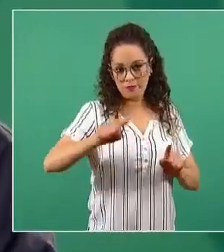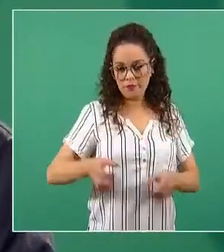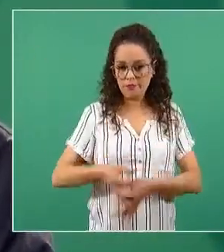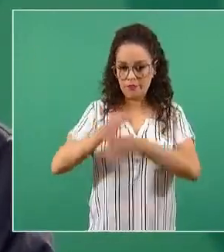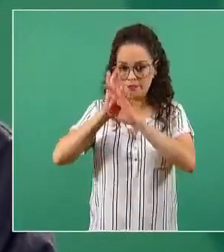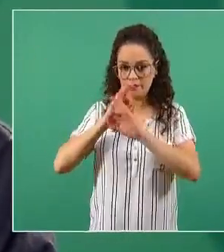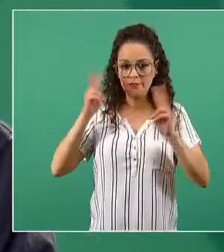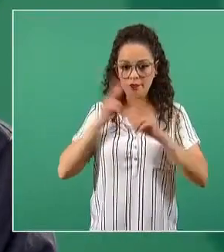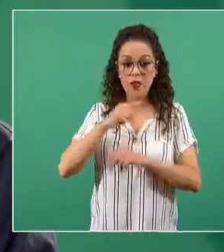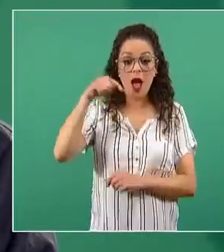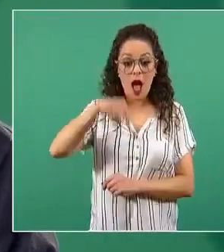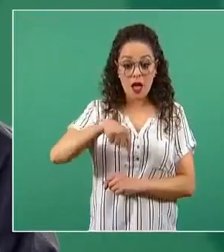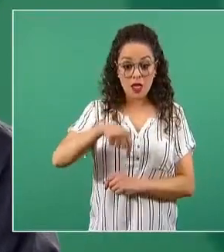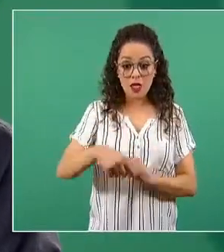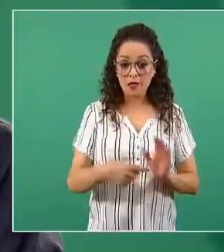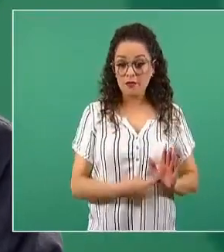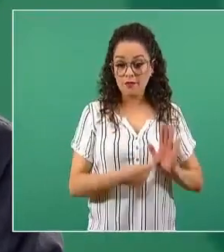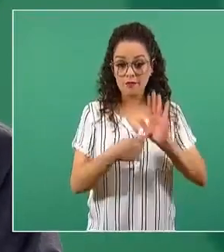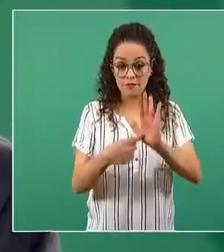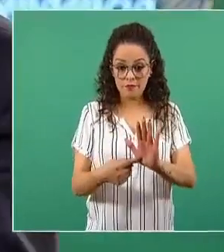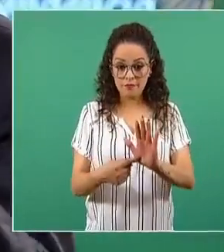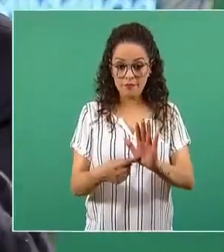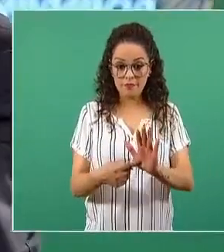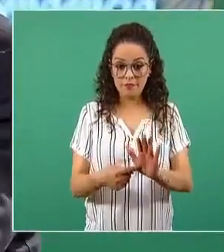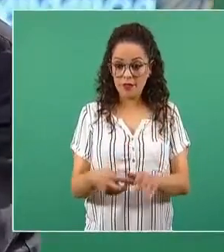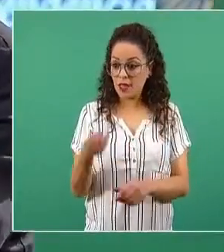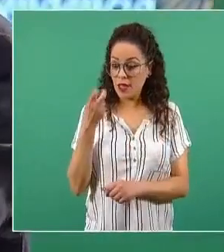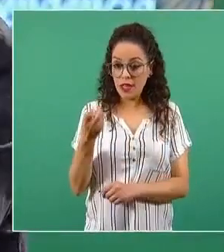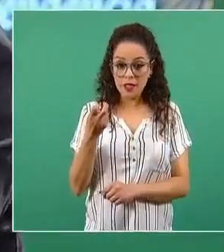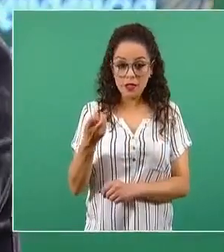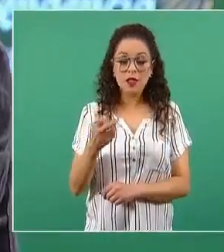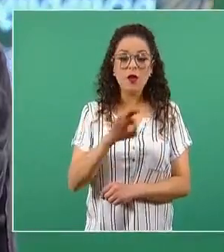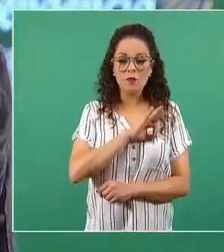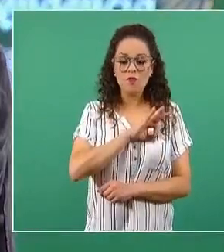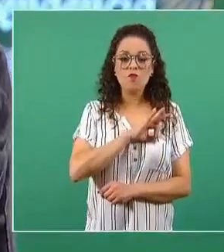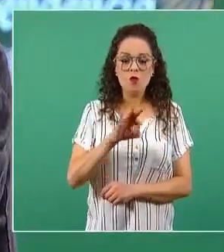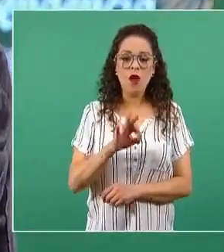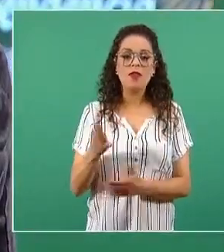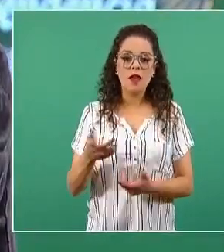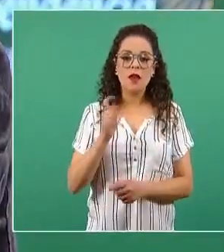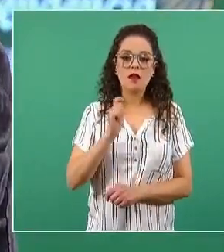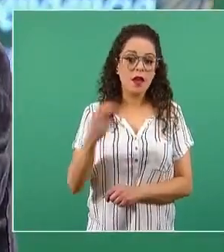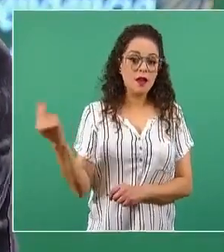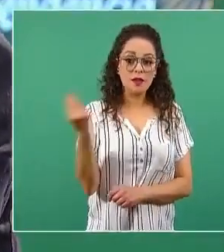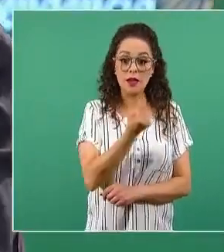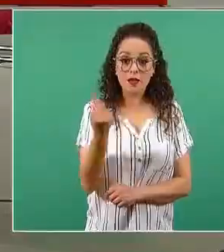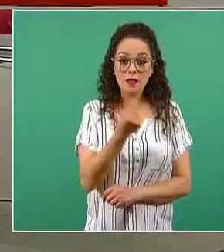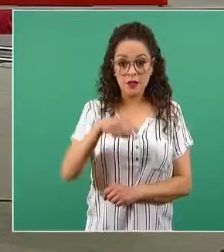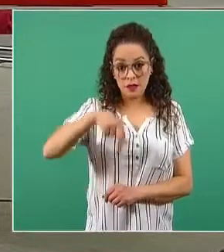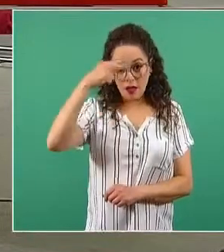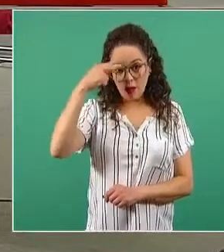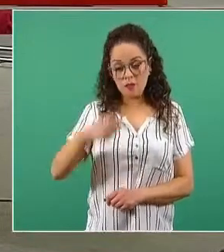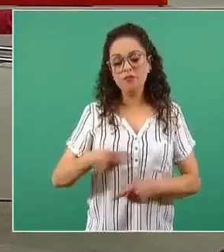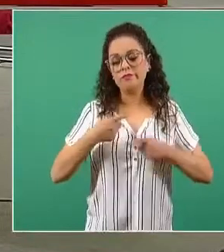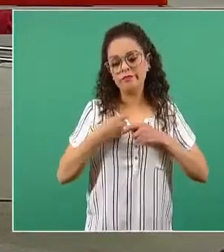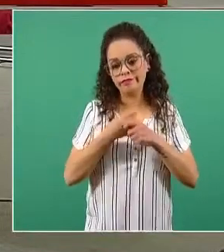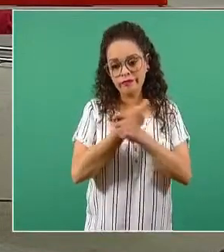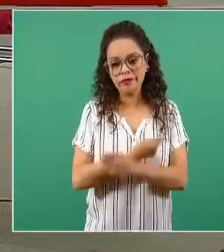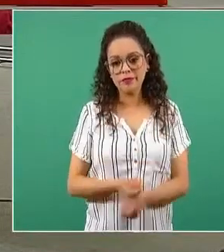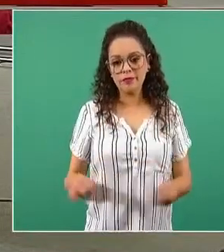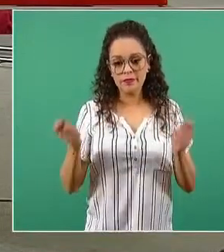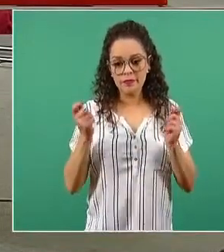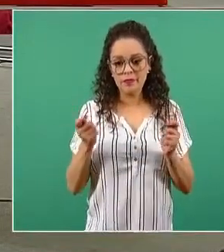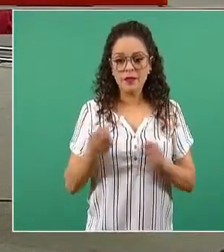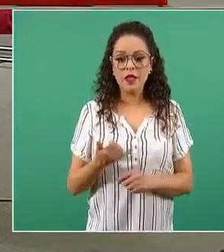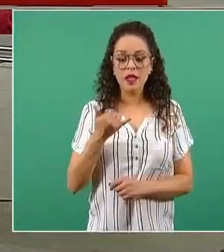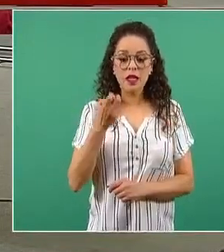Ejecatl 4T, GATSI. Con estos ventiladores se pudo suplir una parte importante de la necesidad mexicana y estamos en